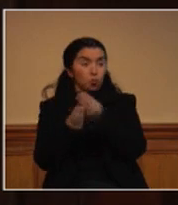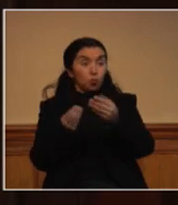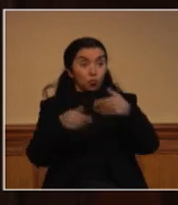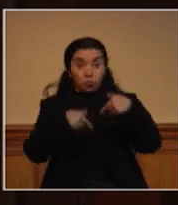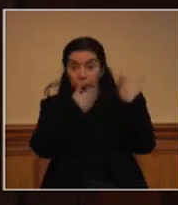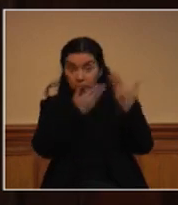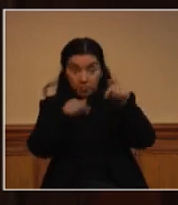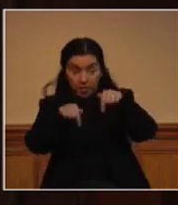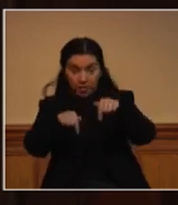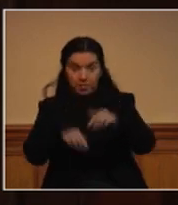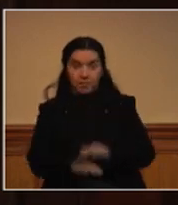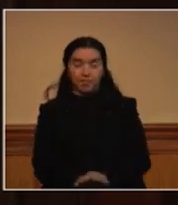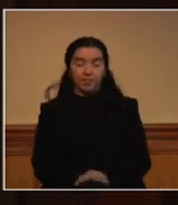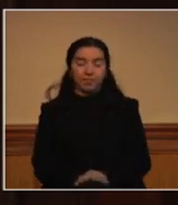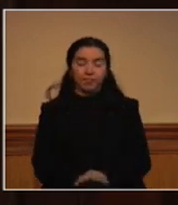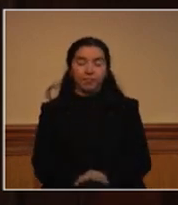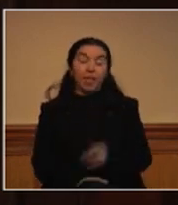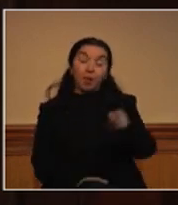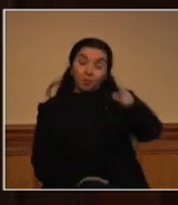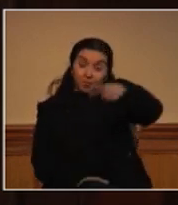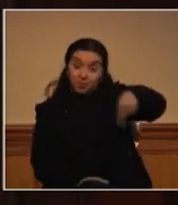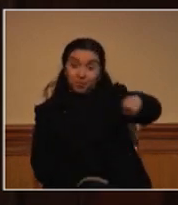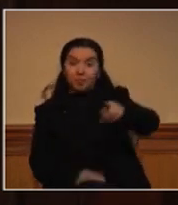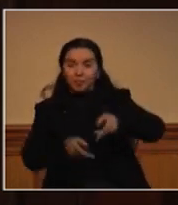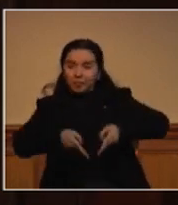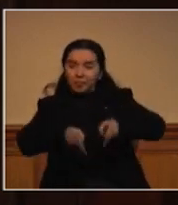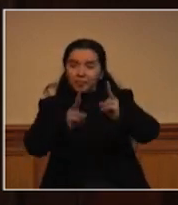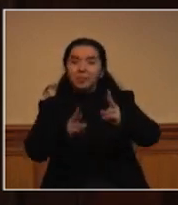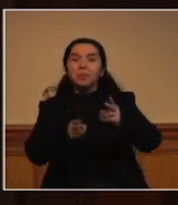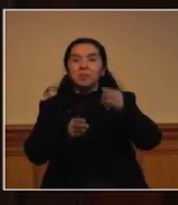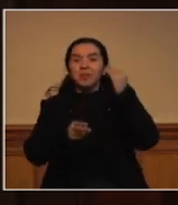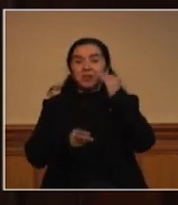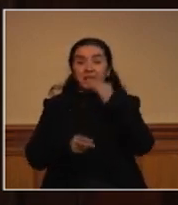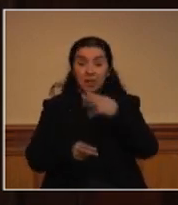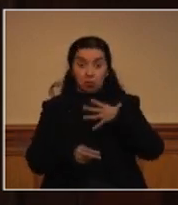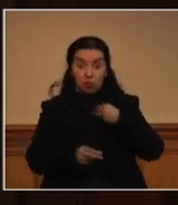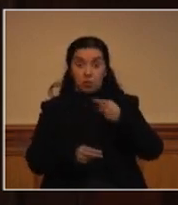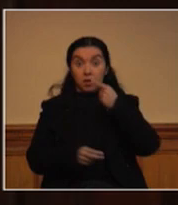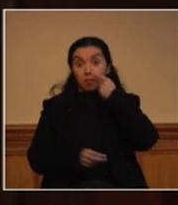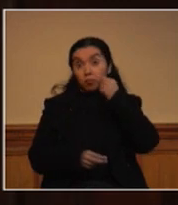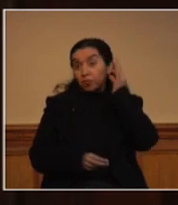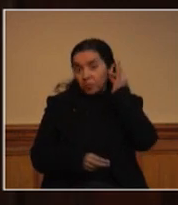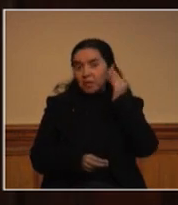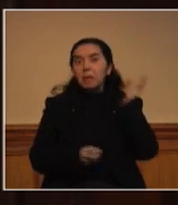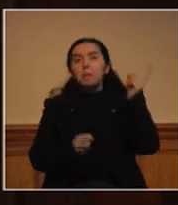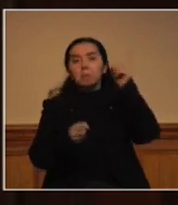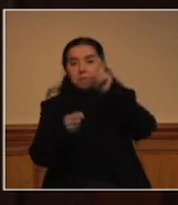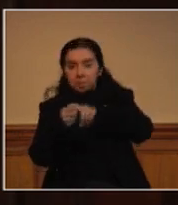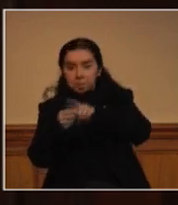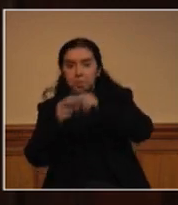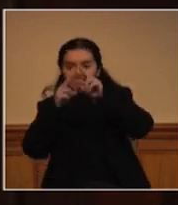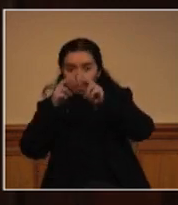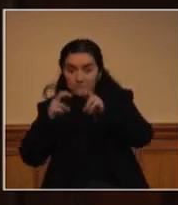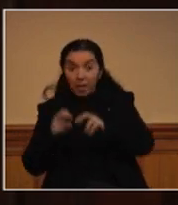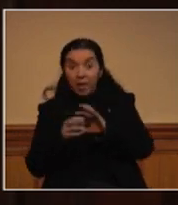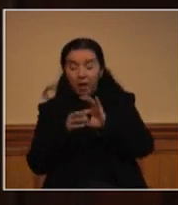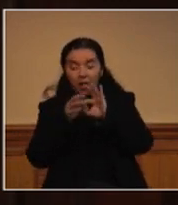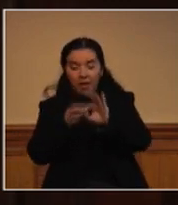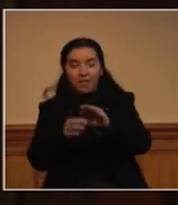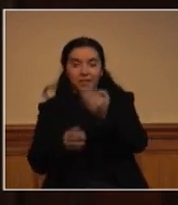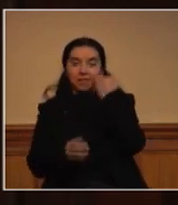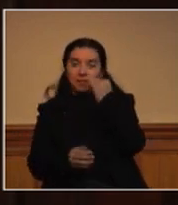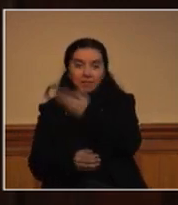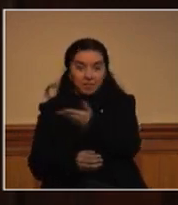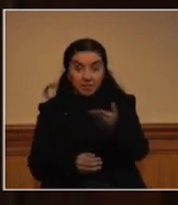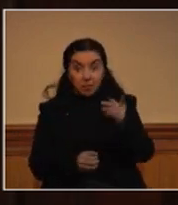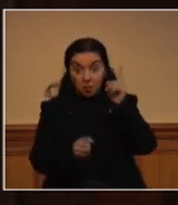están aquí presentes hoy. Ellos permitieron la participación de sus hijos e hijas en esta investigación. Y gracias a estos niños y niñas